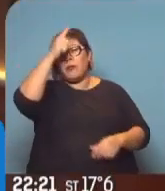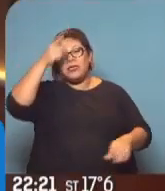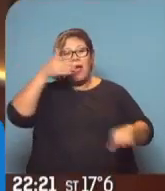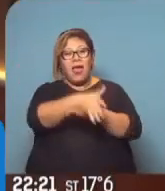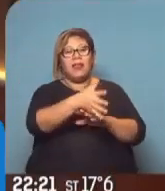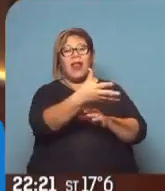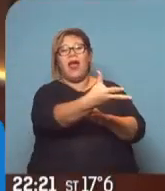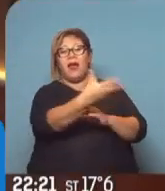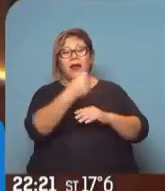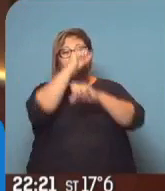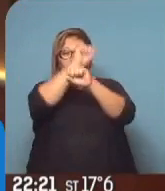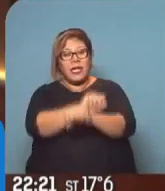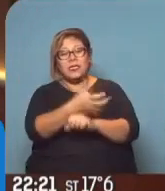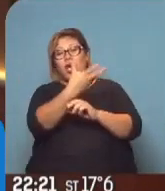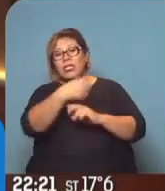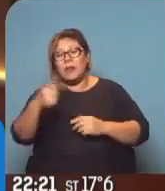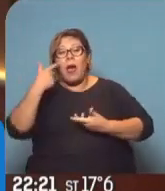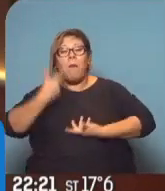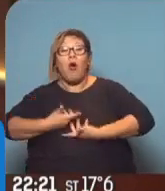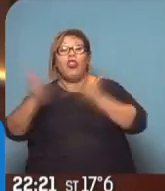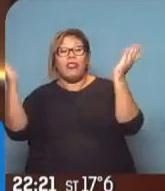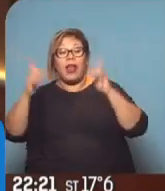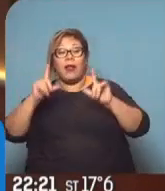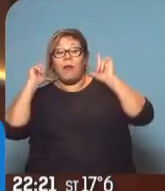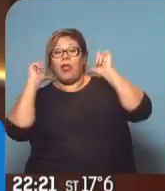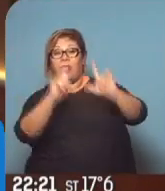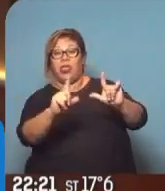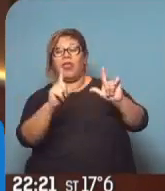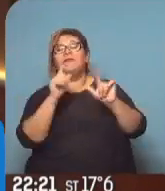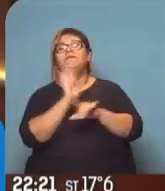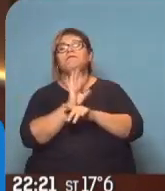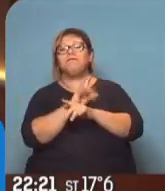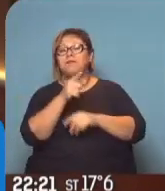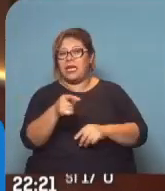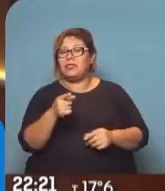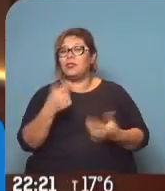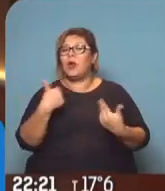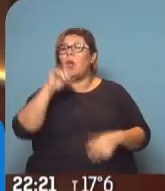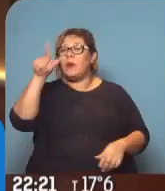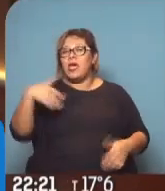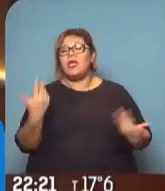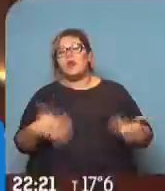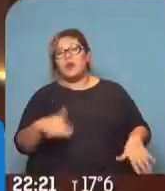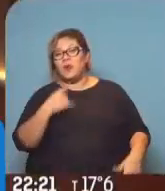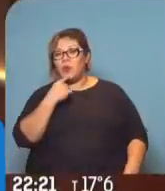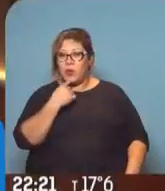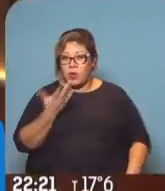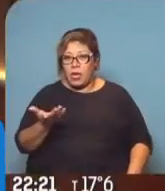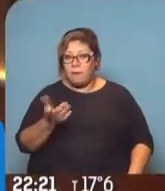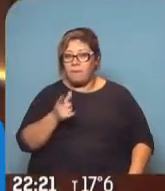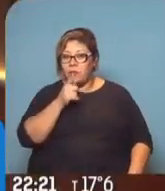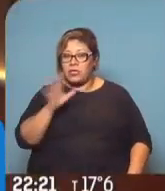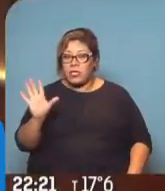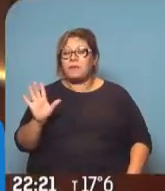Unidos en particular y en el mundo en general, desde el momento en que te pueden iniciar una causa penal